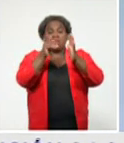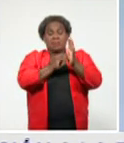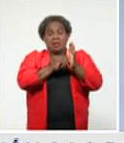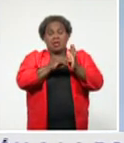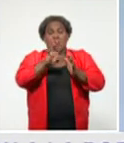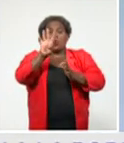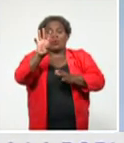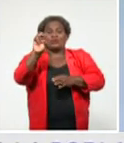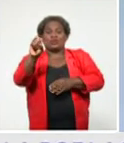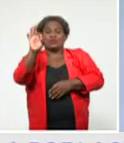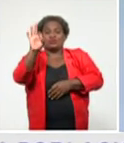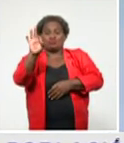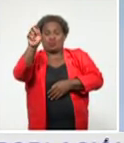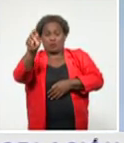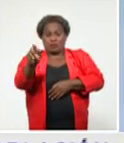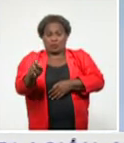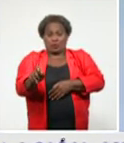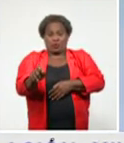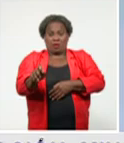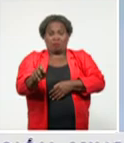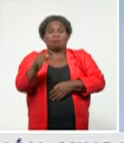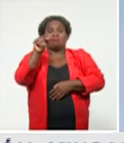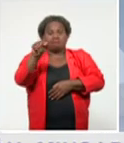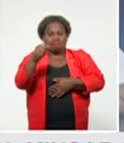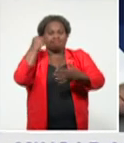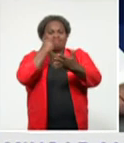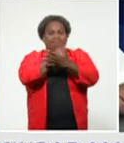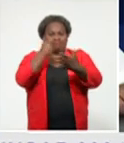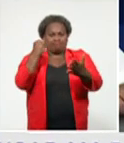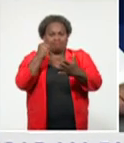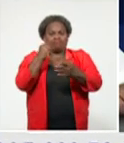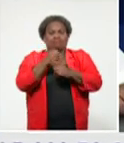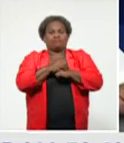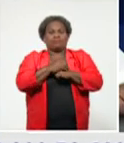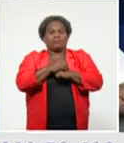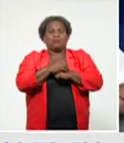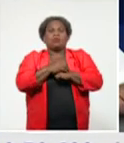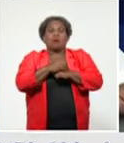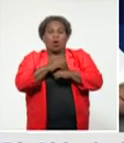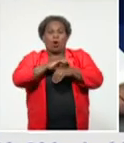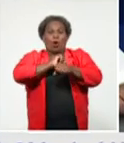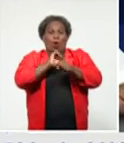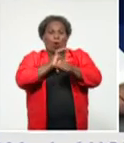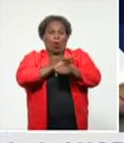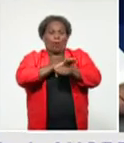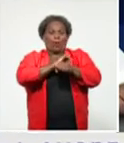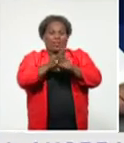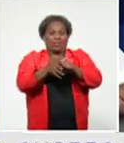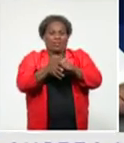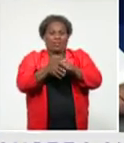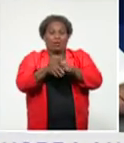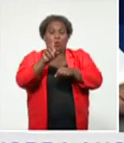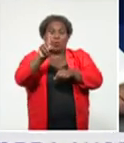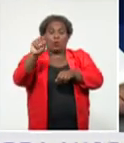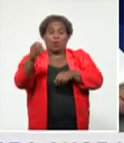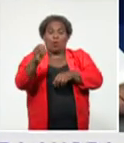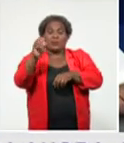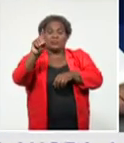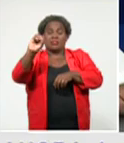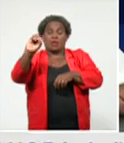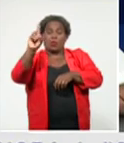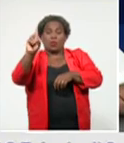3.408 personas diagnosticadas con la COVID-19. Eso es el